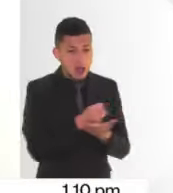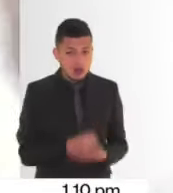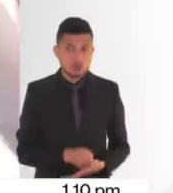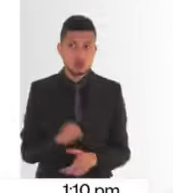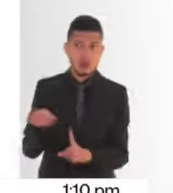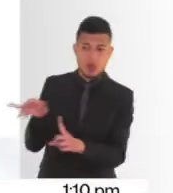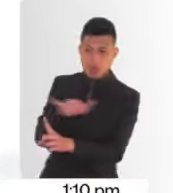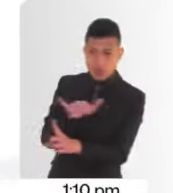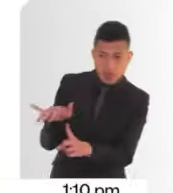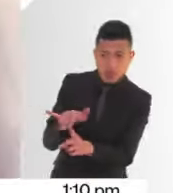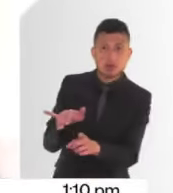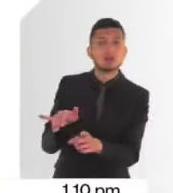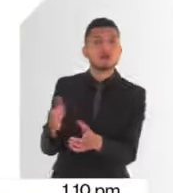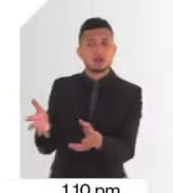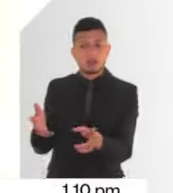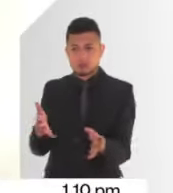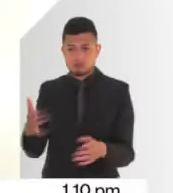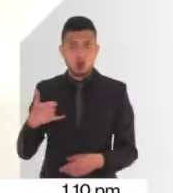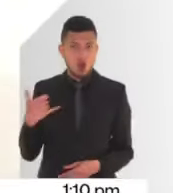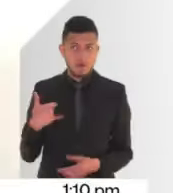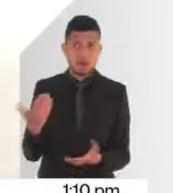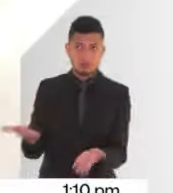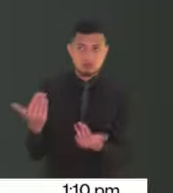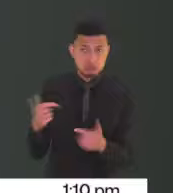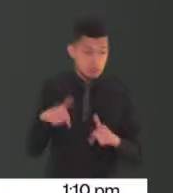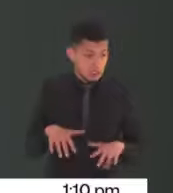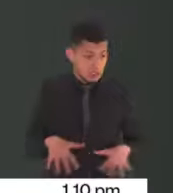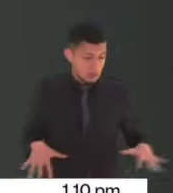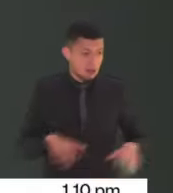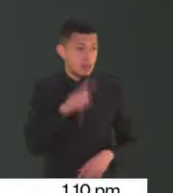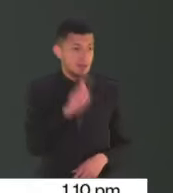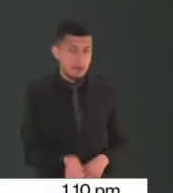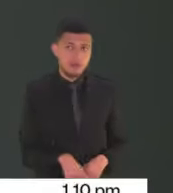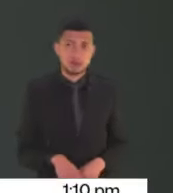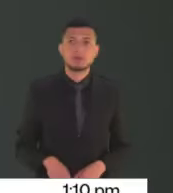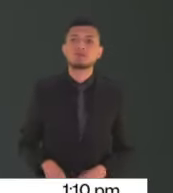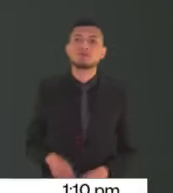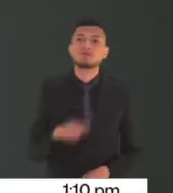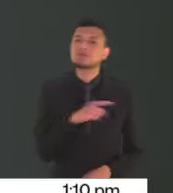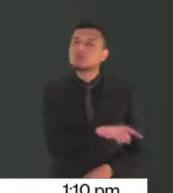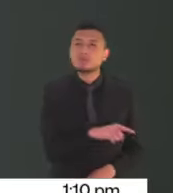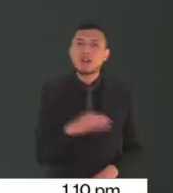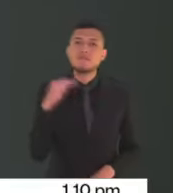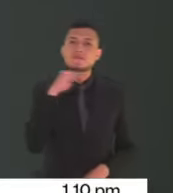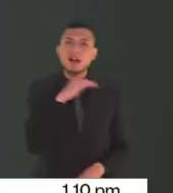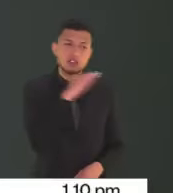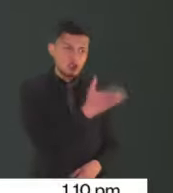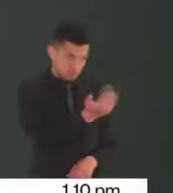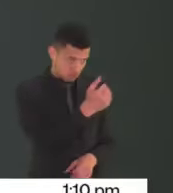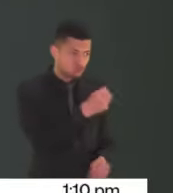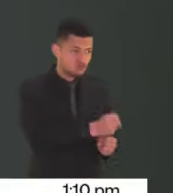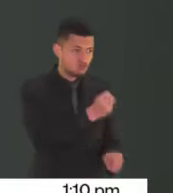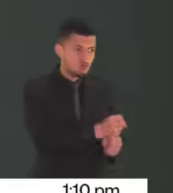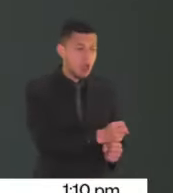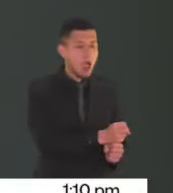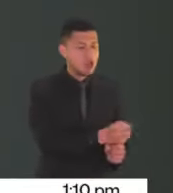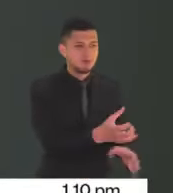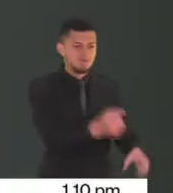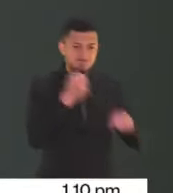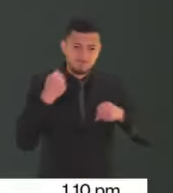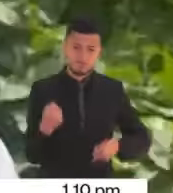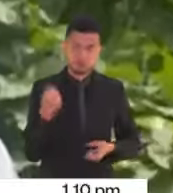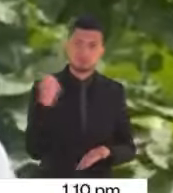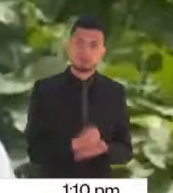y a reclutar más, así como usted está acá en el espacio. Han disfrazado el reclutamiento con falsas ofertas laborales.